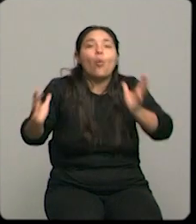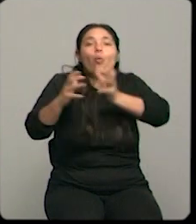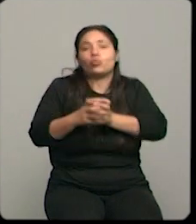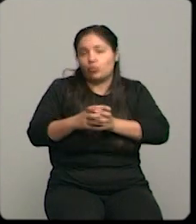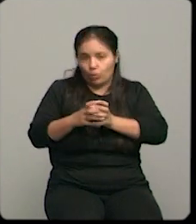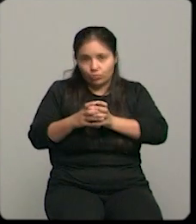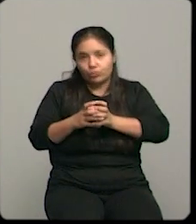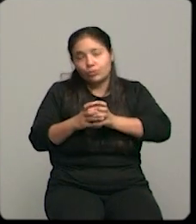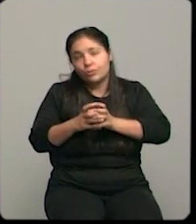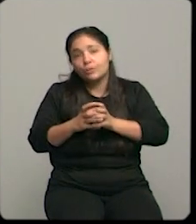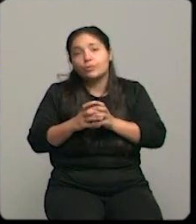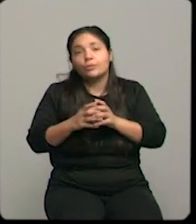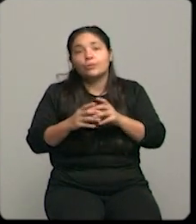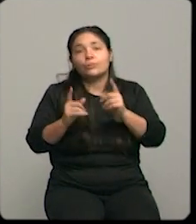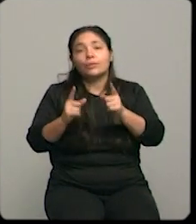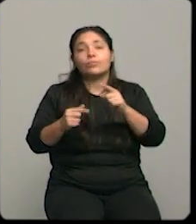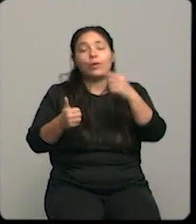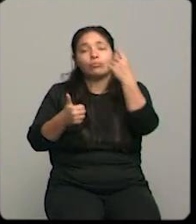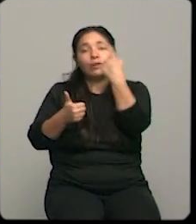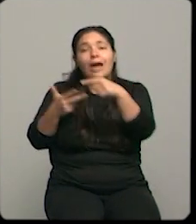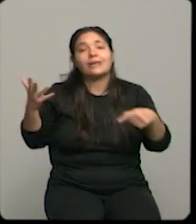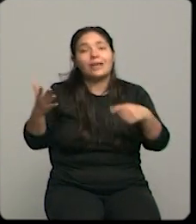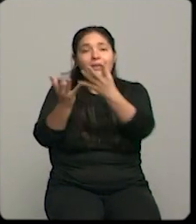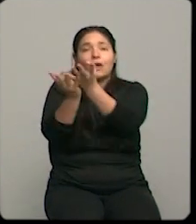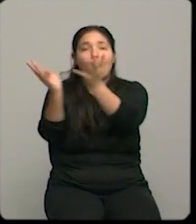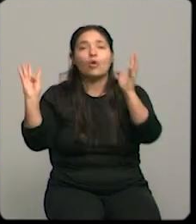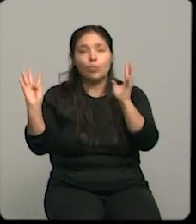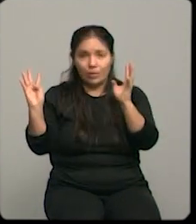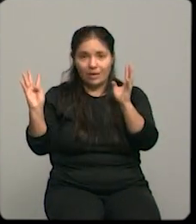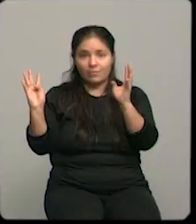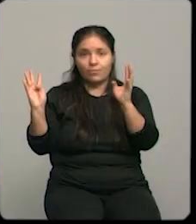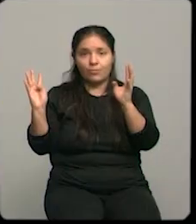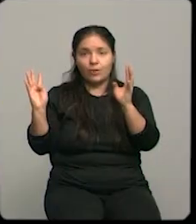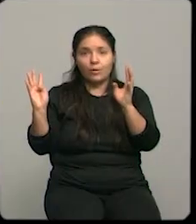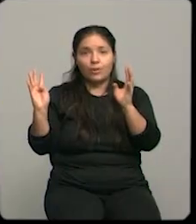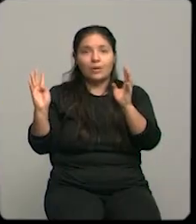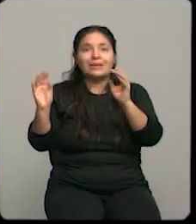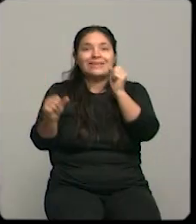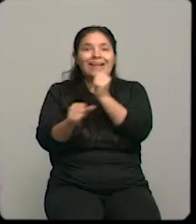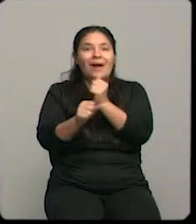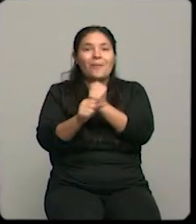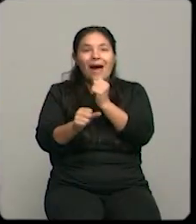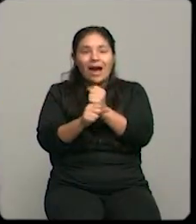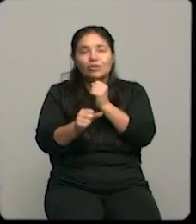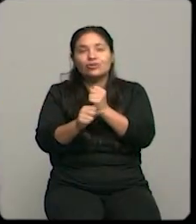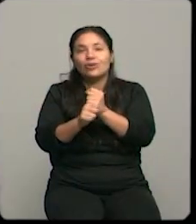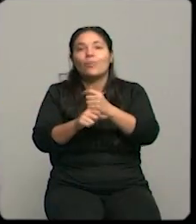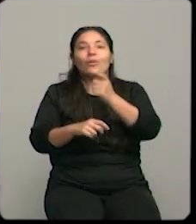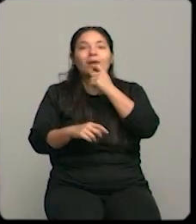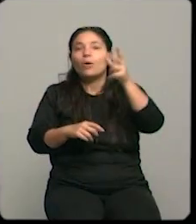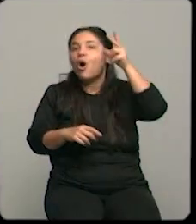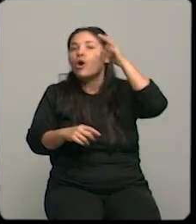Te decía de las características particulares de una orquesta. Pocas labores, tenés 80 personas